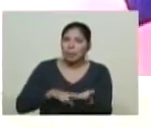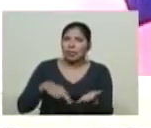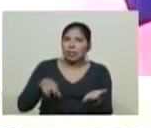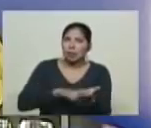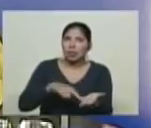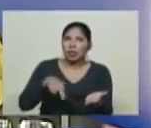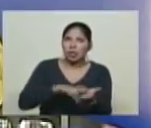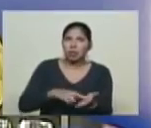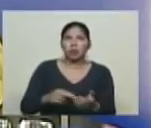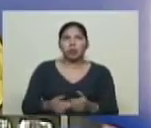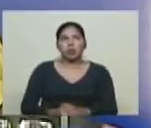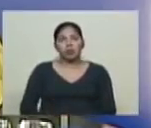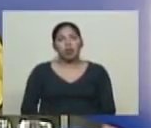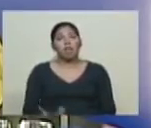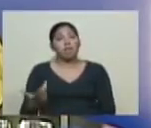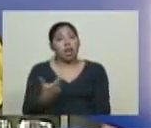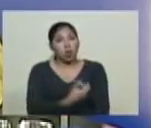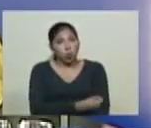las siguientes vacunas.